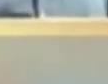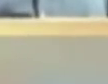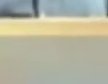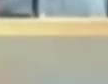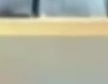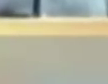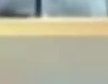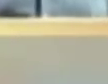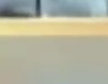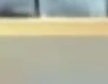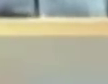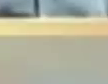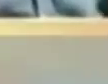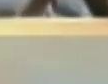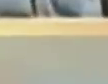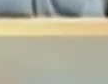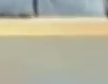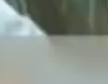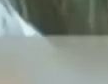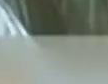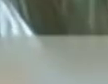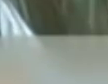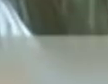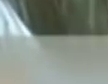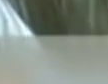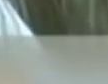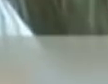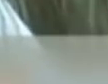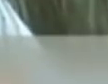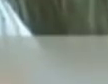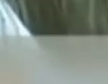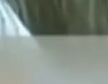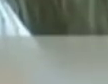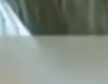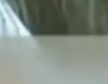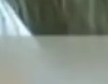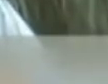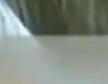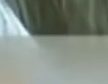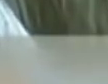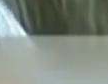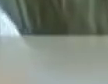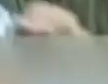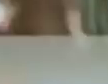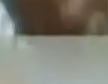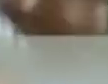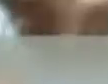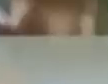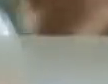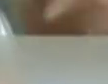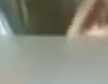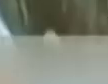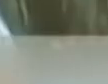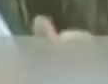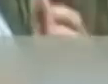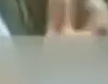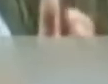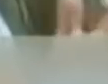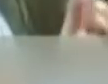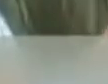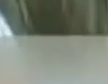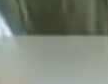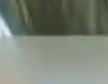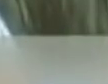sé. Vámonos del loco, vámonos. Y buscamos a, llegamos a donde estaba el Mururú,